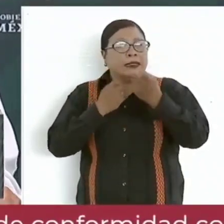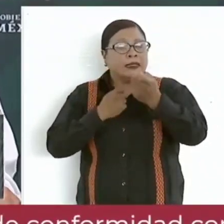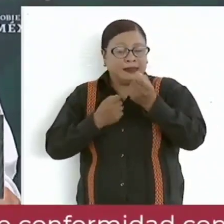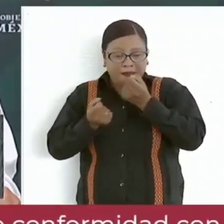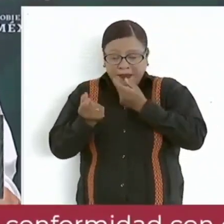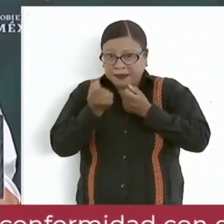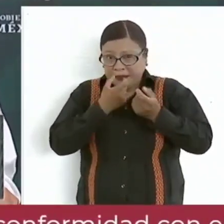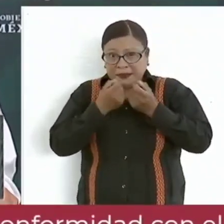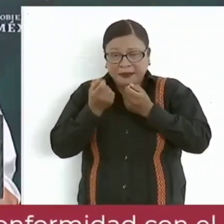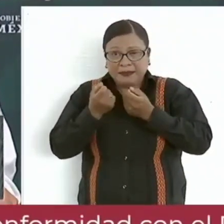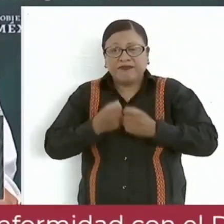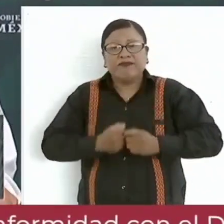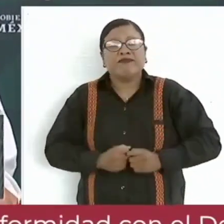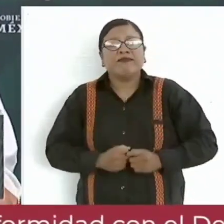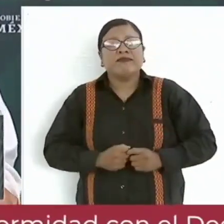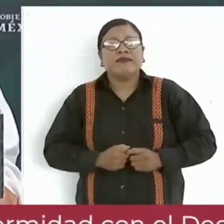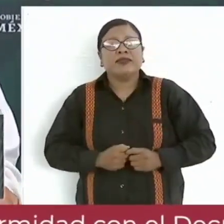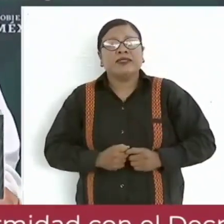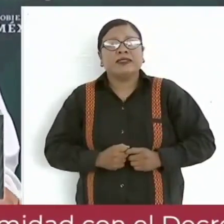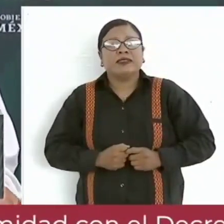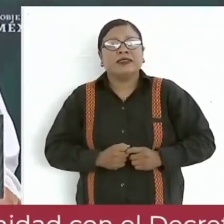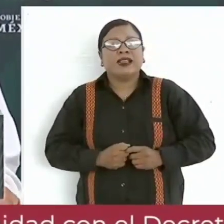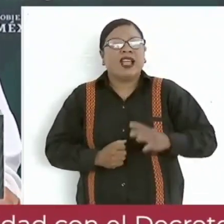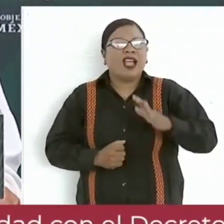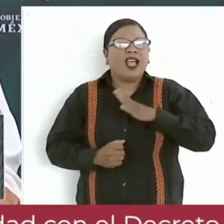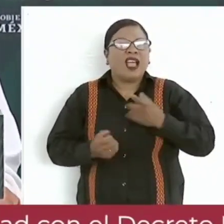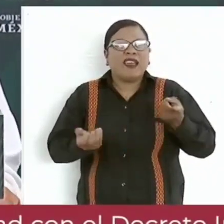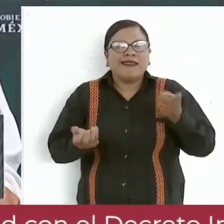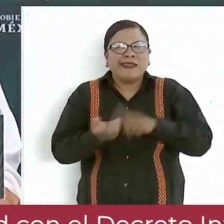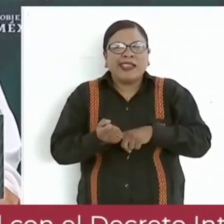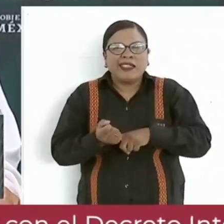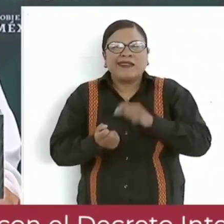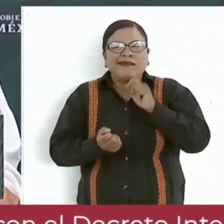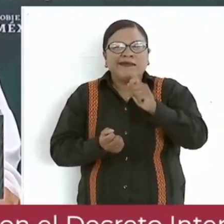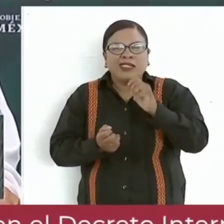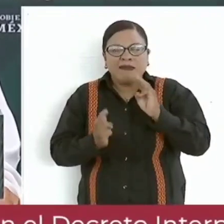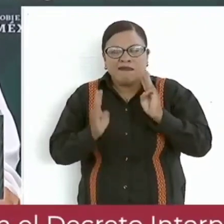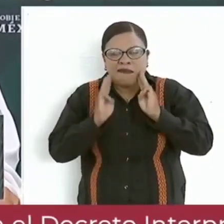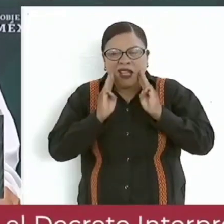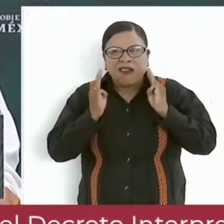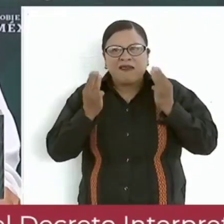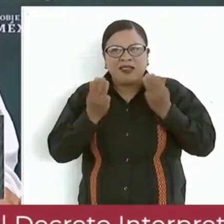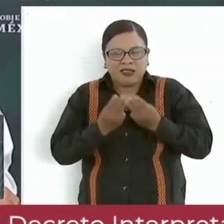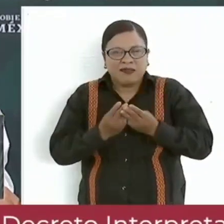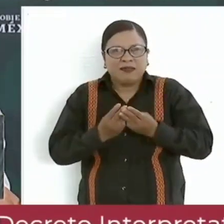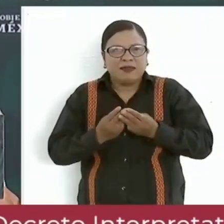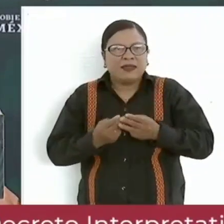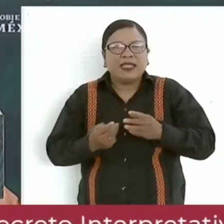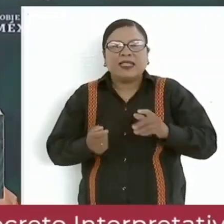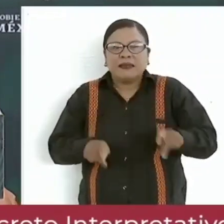había una mafia que era la encargada